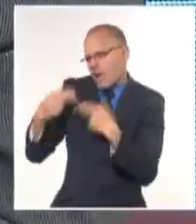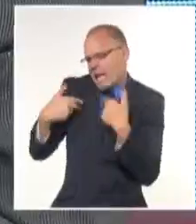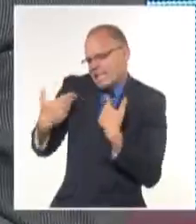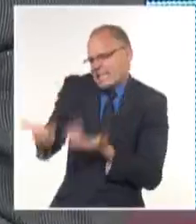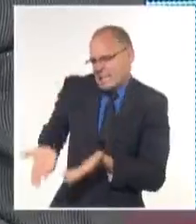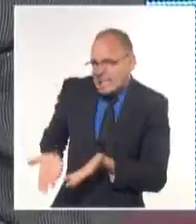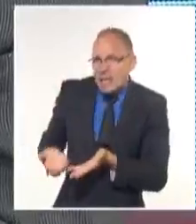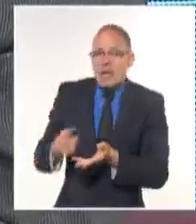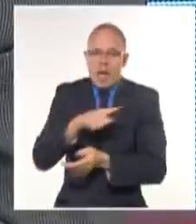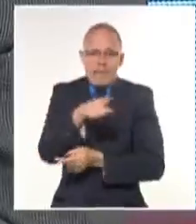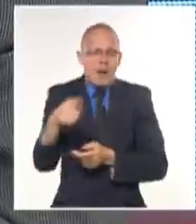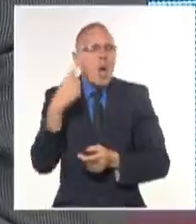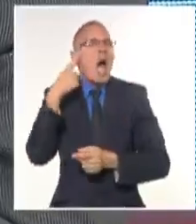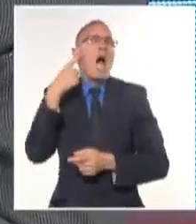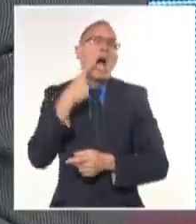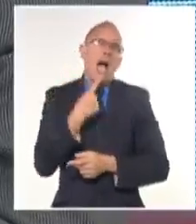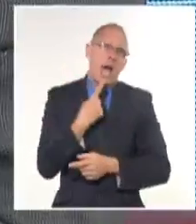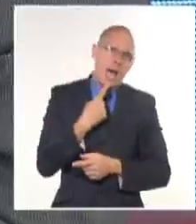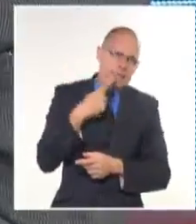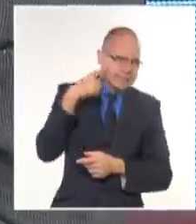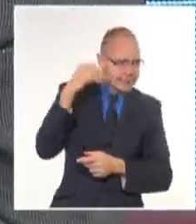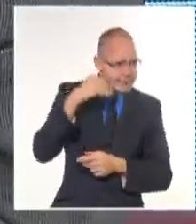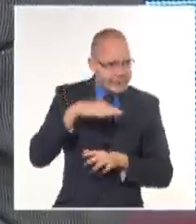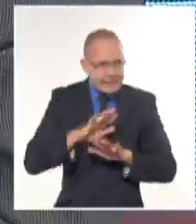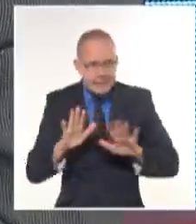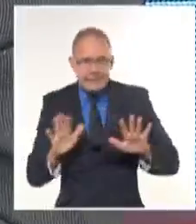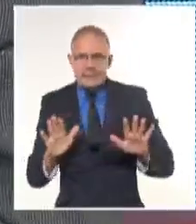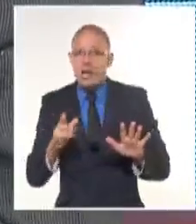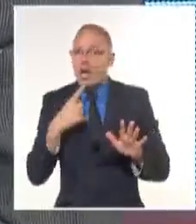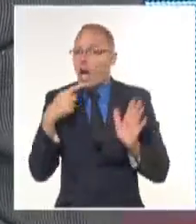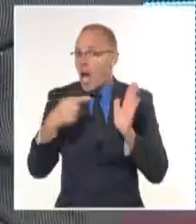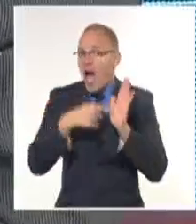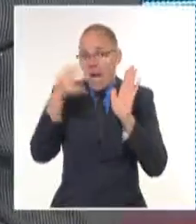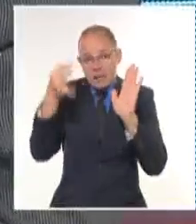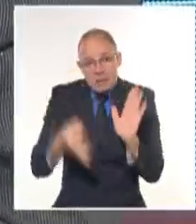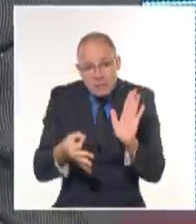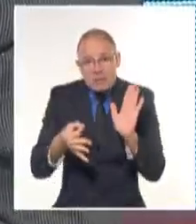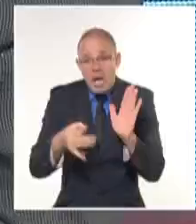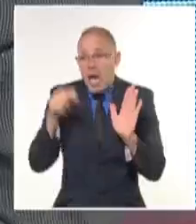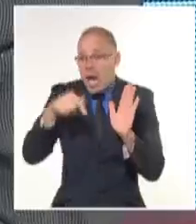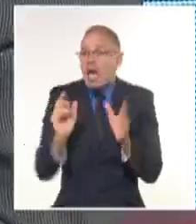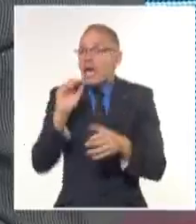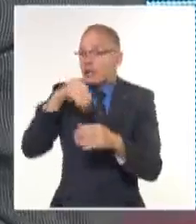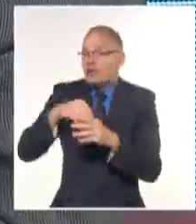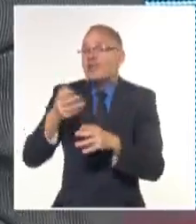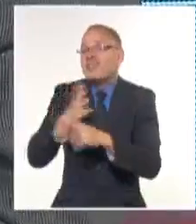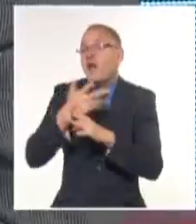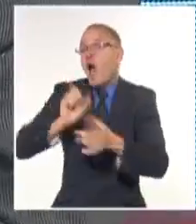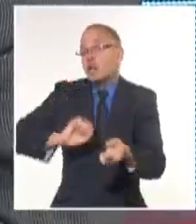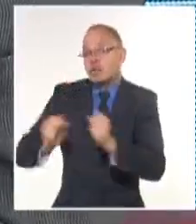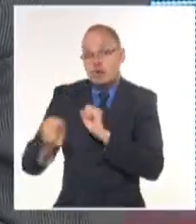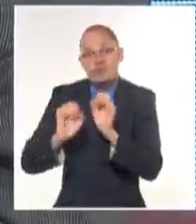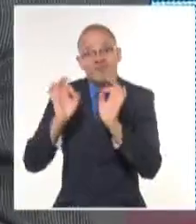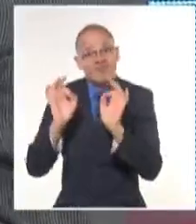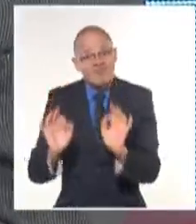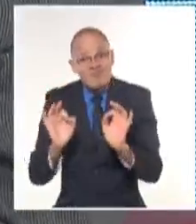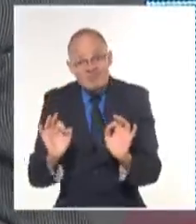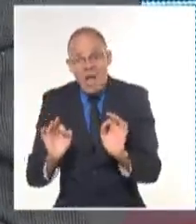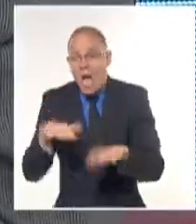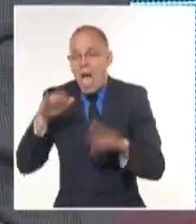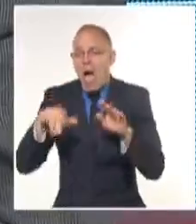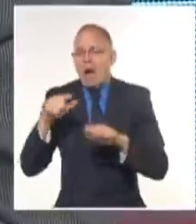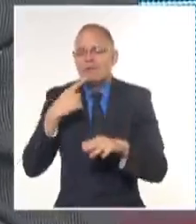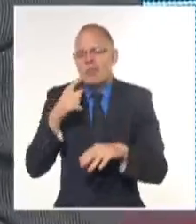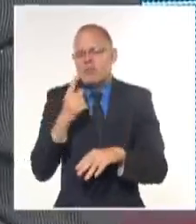esos recursos. La rendición de cuentas es una norma del sistema de control interno, es parte de ese sistema de control interno que cuando se vulnera con todas